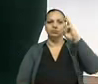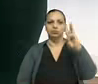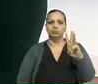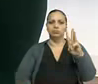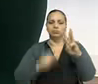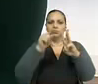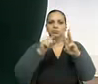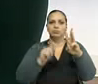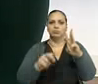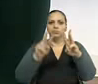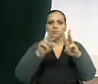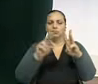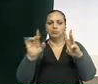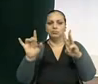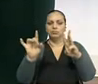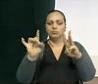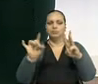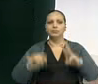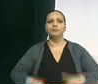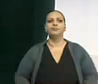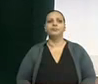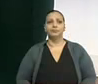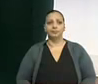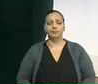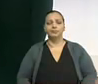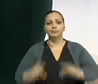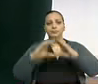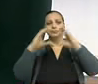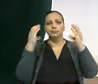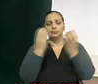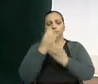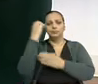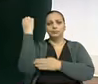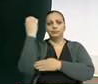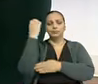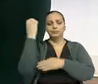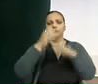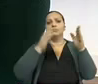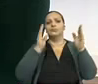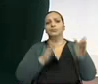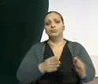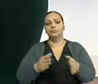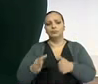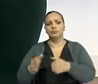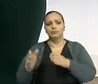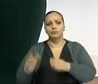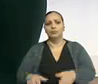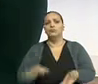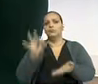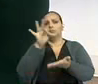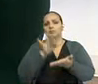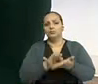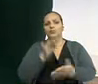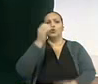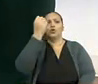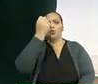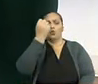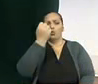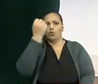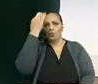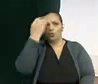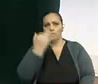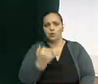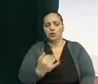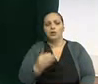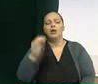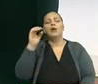6:28, 6:28. Interesante, Mayrita, estos cambios en cada uno de los colores del semáforo restrictivo que en este momento vamos